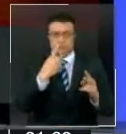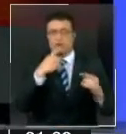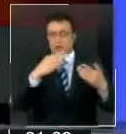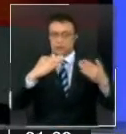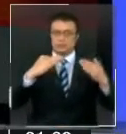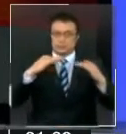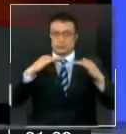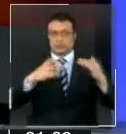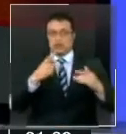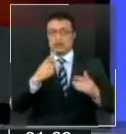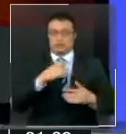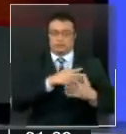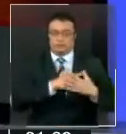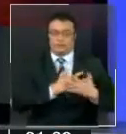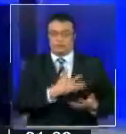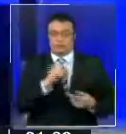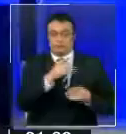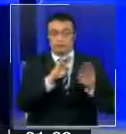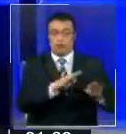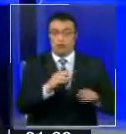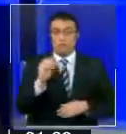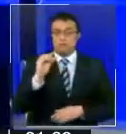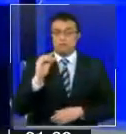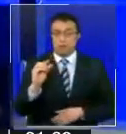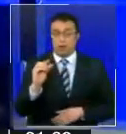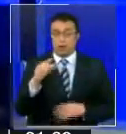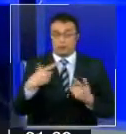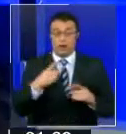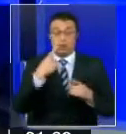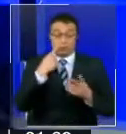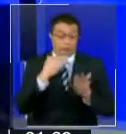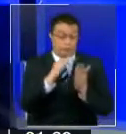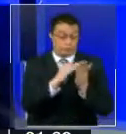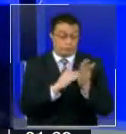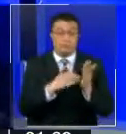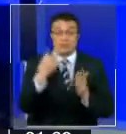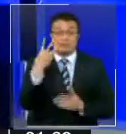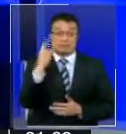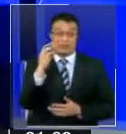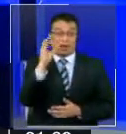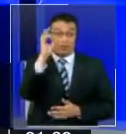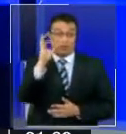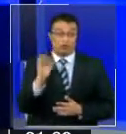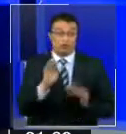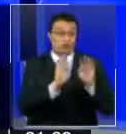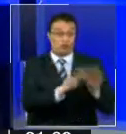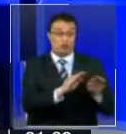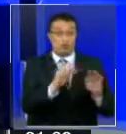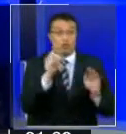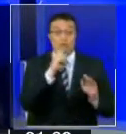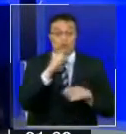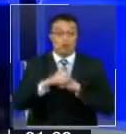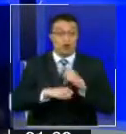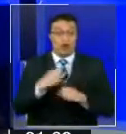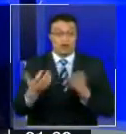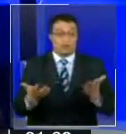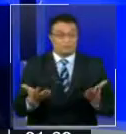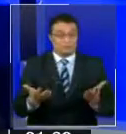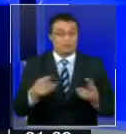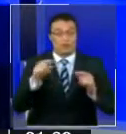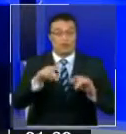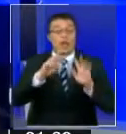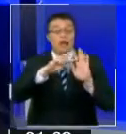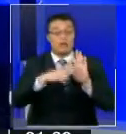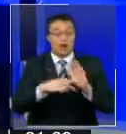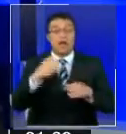desfavorable para la gobernante. Las encuestas no la acompañan. Prueba de ello es que no ha superado el 30% de aprobación durante el último año. Y las reformas